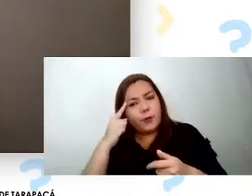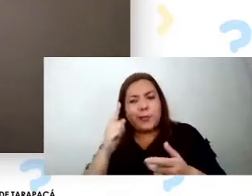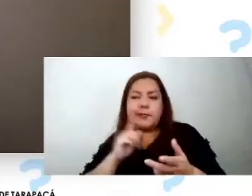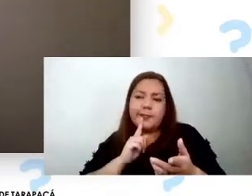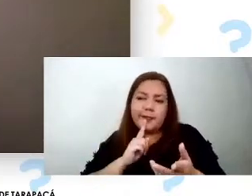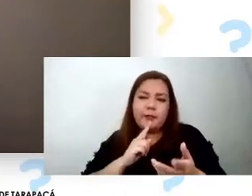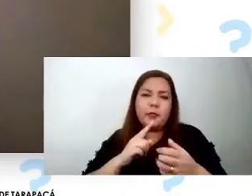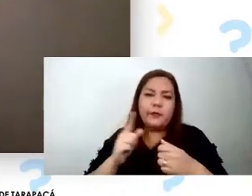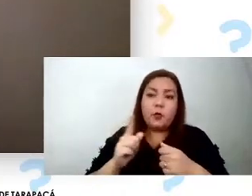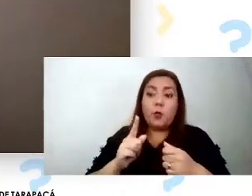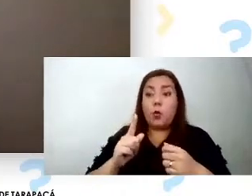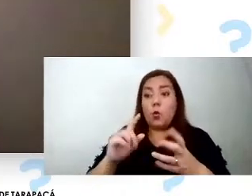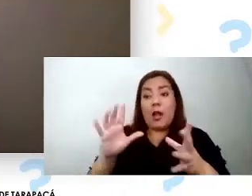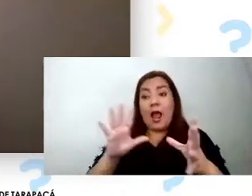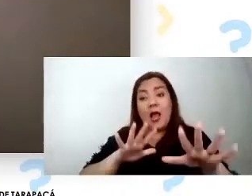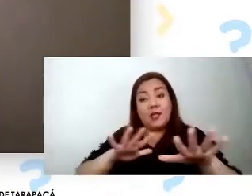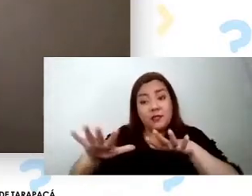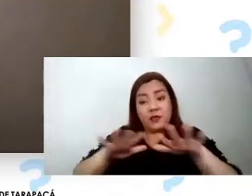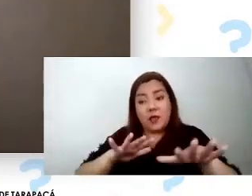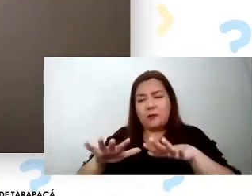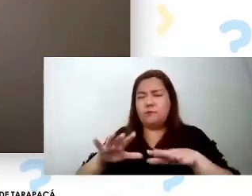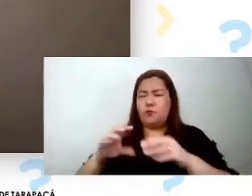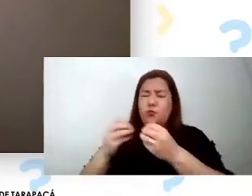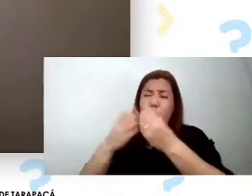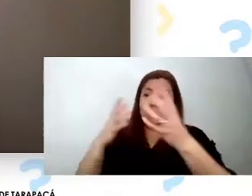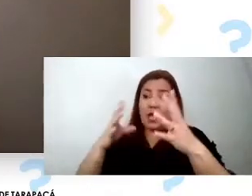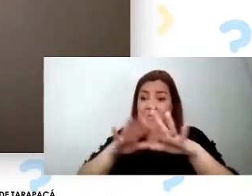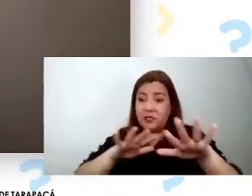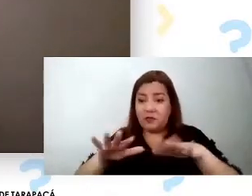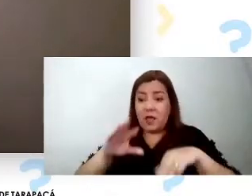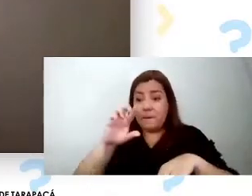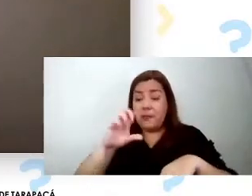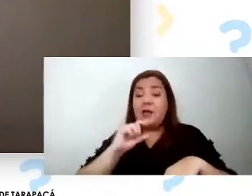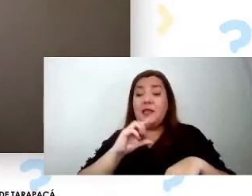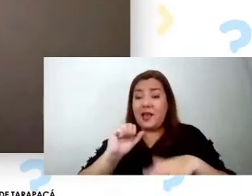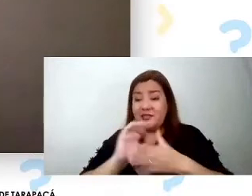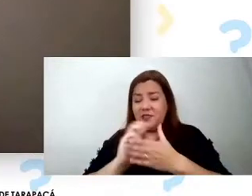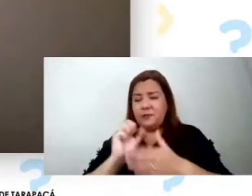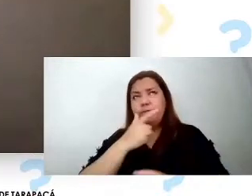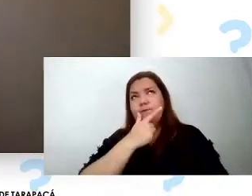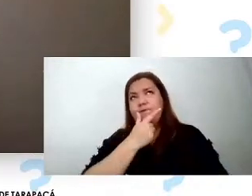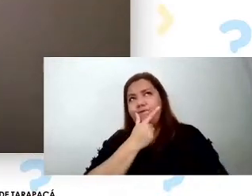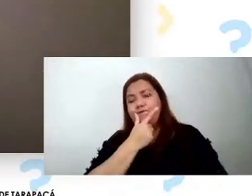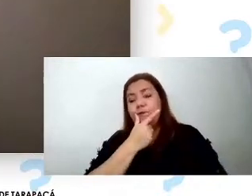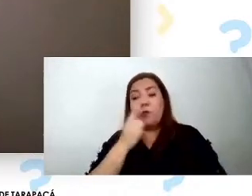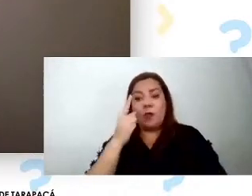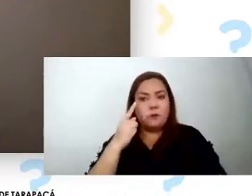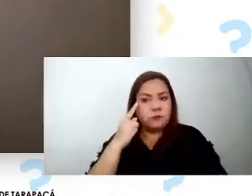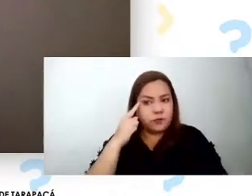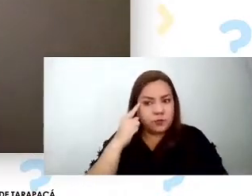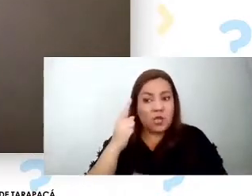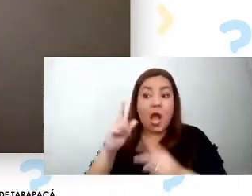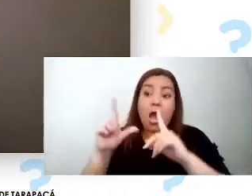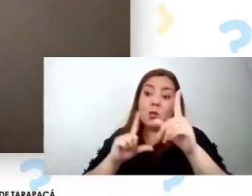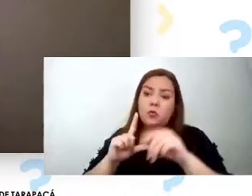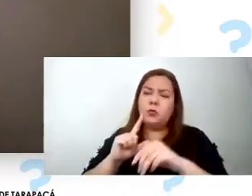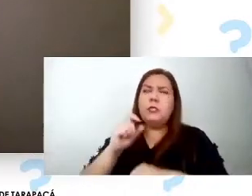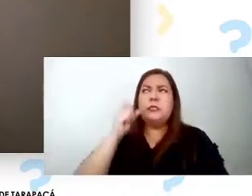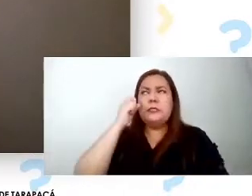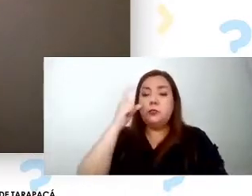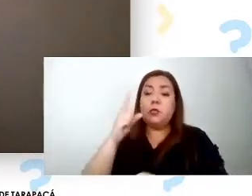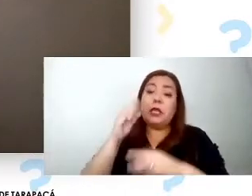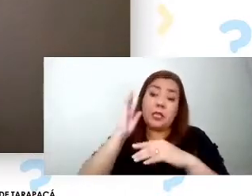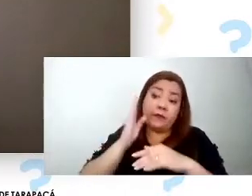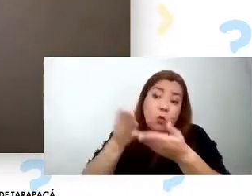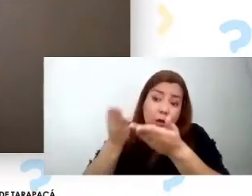actividad antrópica, como hay bastante actividad en Patache. Algunos asumieron que era debido a